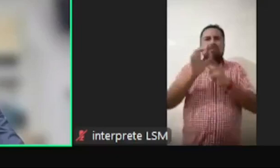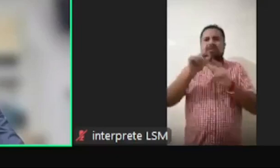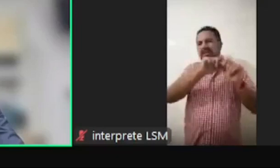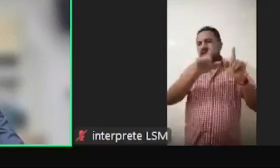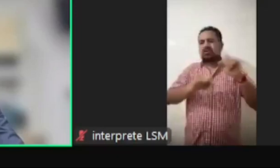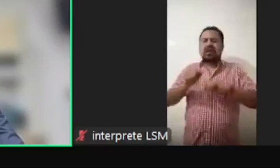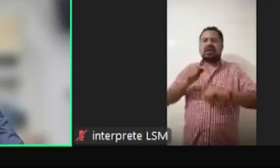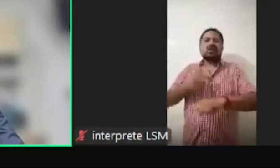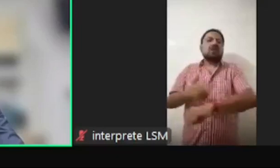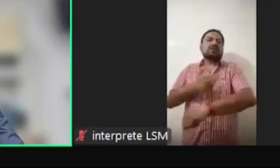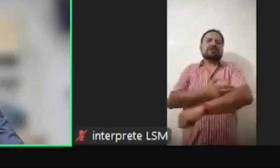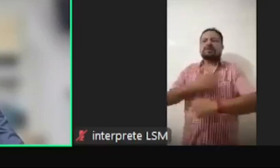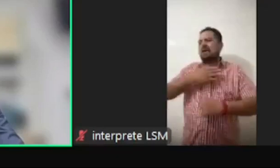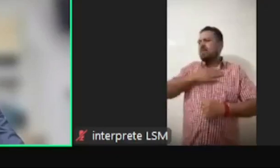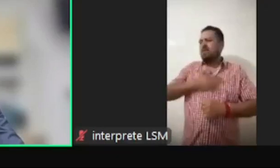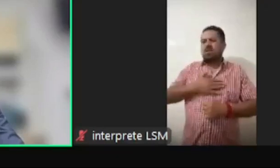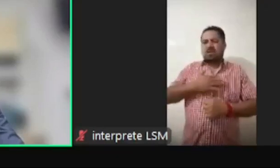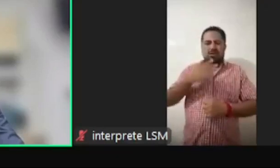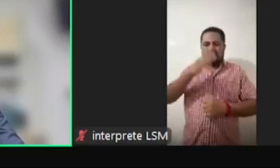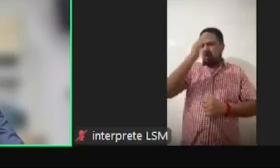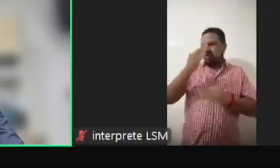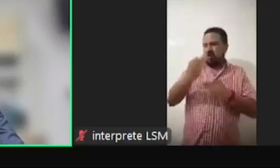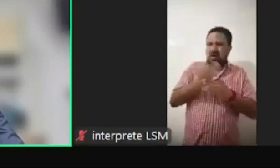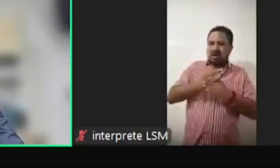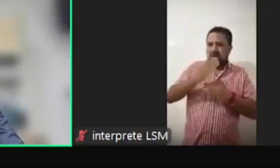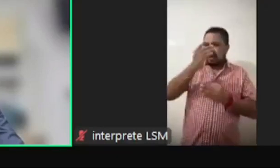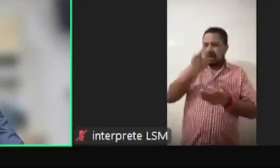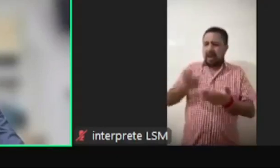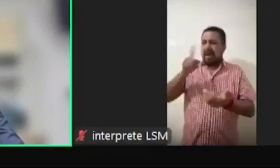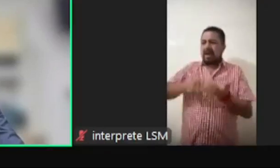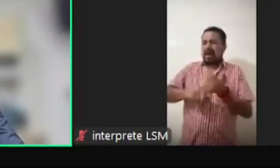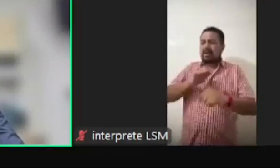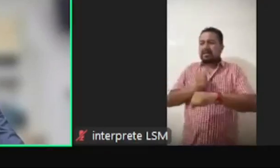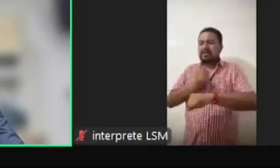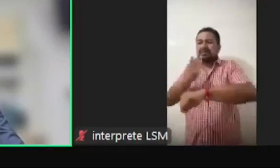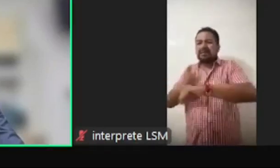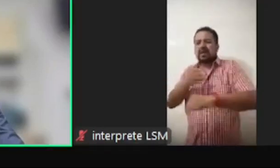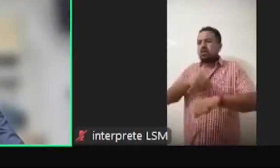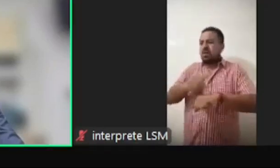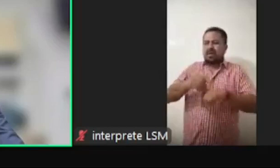y Justicia de Morena dentro del procedimiento sancionador electoral con número de expediente